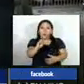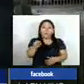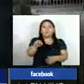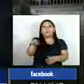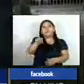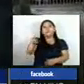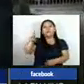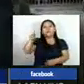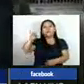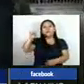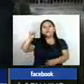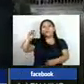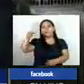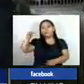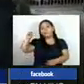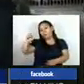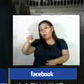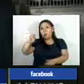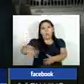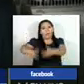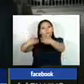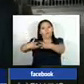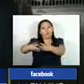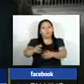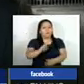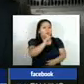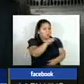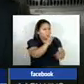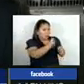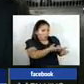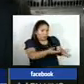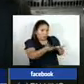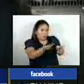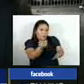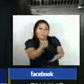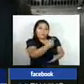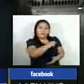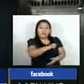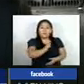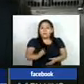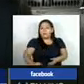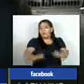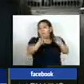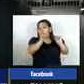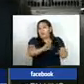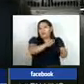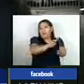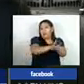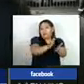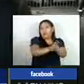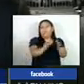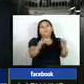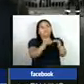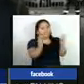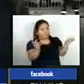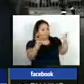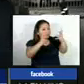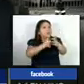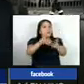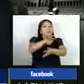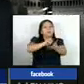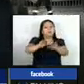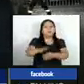o en nuestras plantas de concreto. Una invitación a los salvadoreños para que ellos puedan adquirir estos productos y ayudar también al planeta. Es